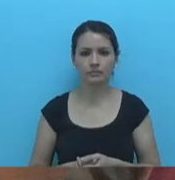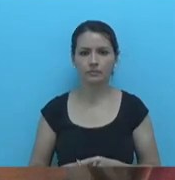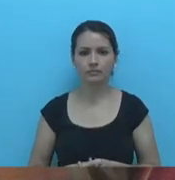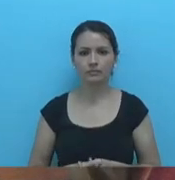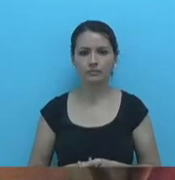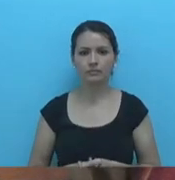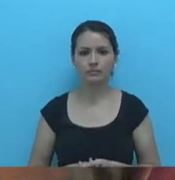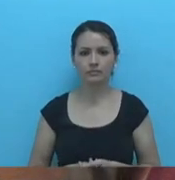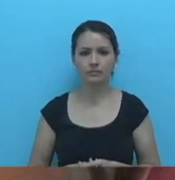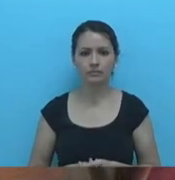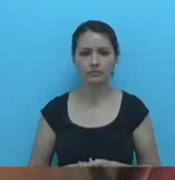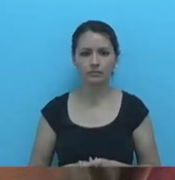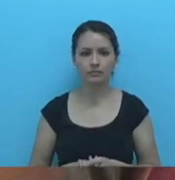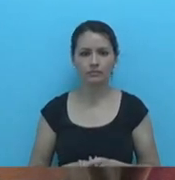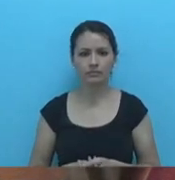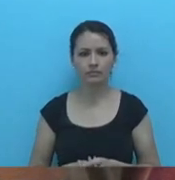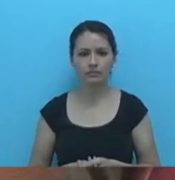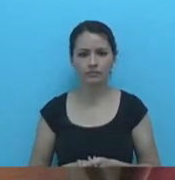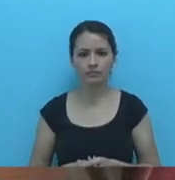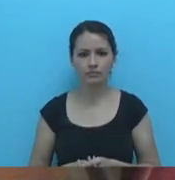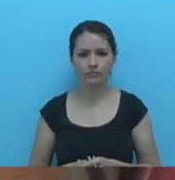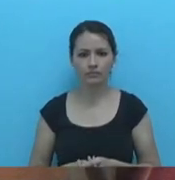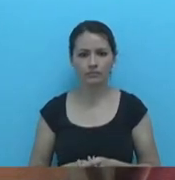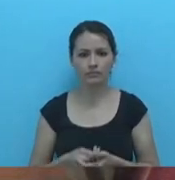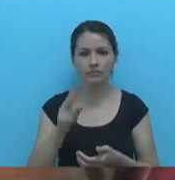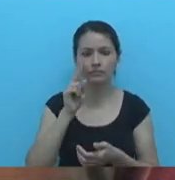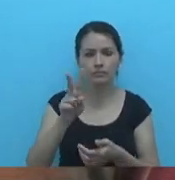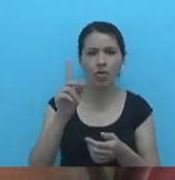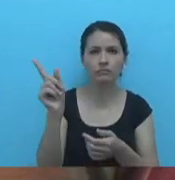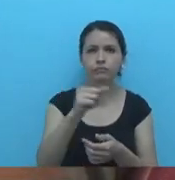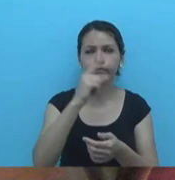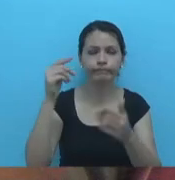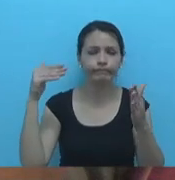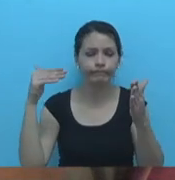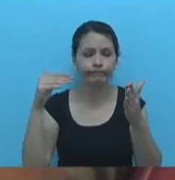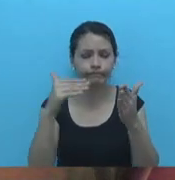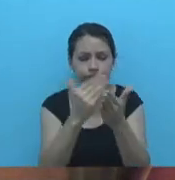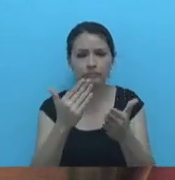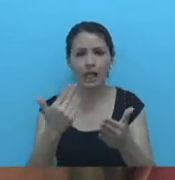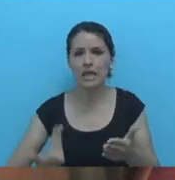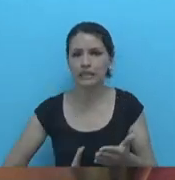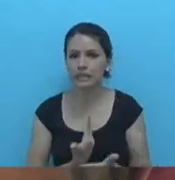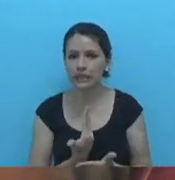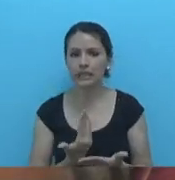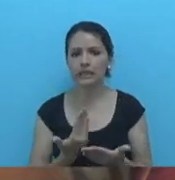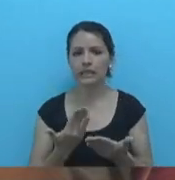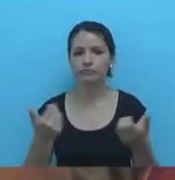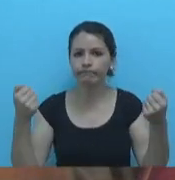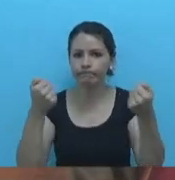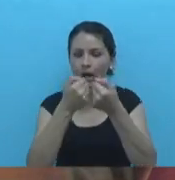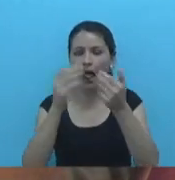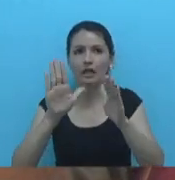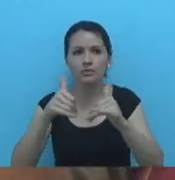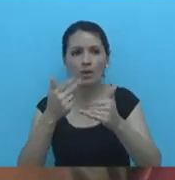Buenos Aires, de haber atacado o afectado al motor de la aeronave, significa una tragedia. Así que, en realidad, estábamos